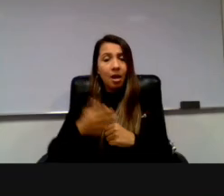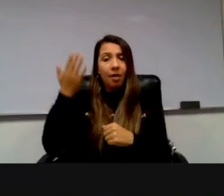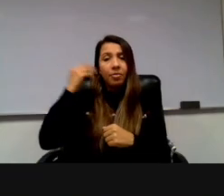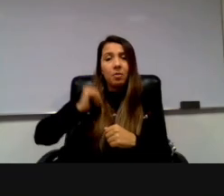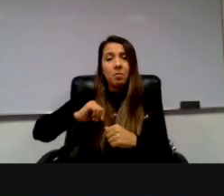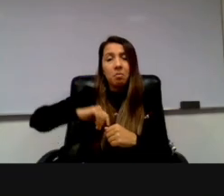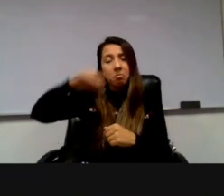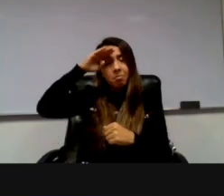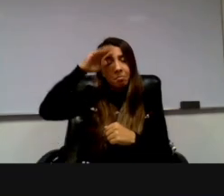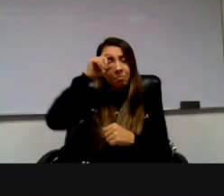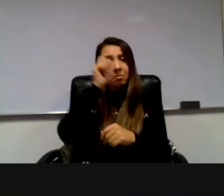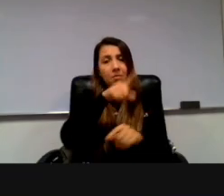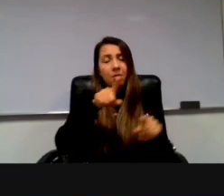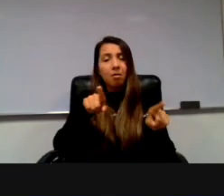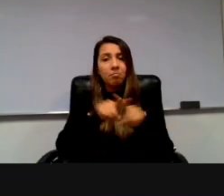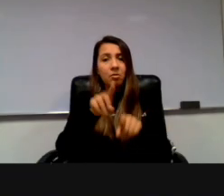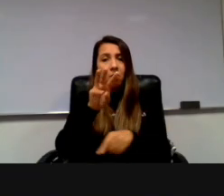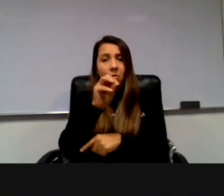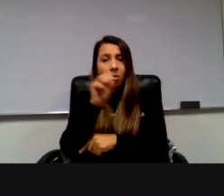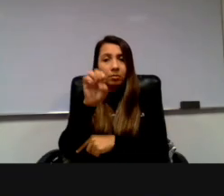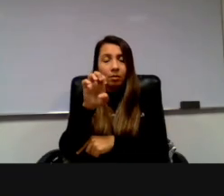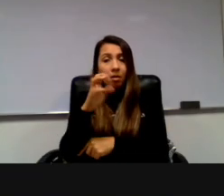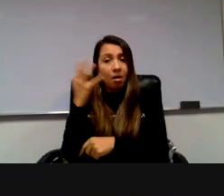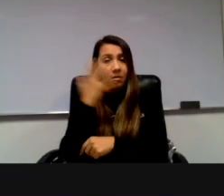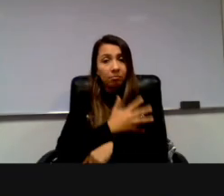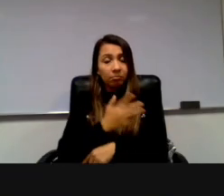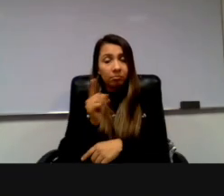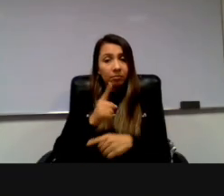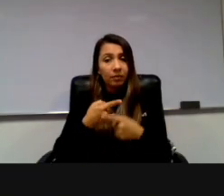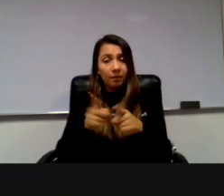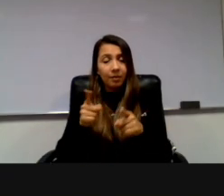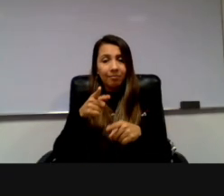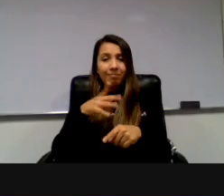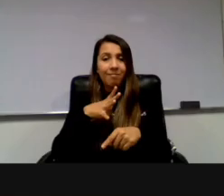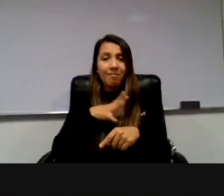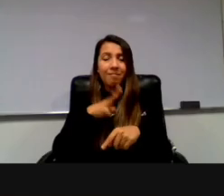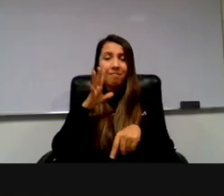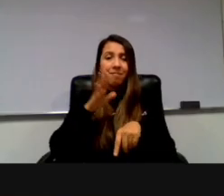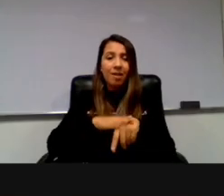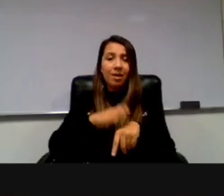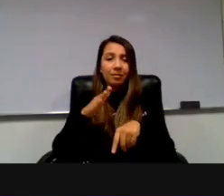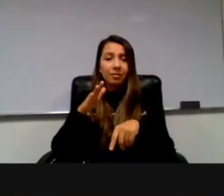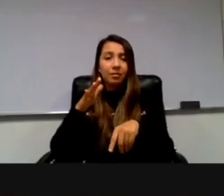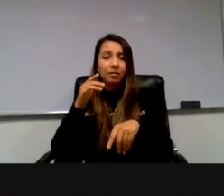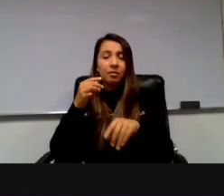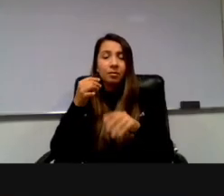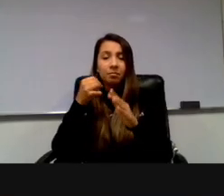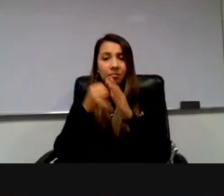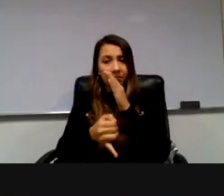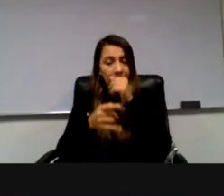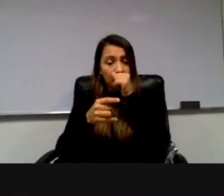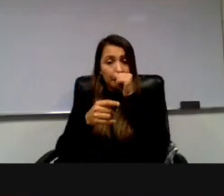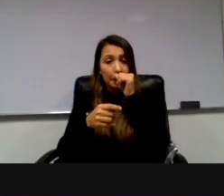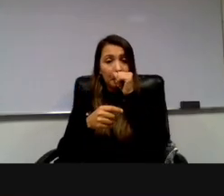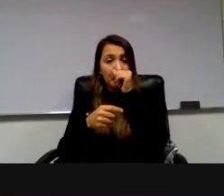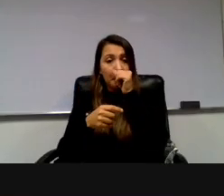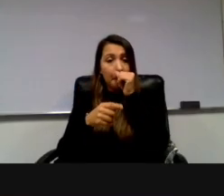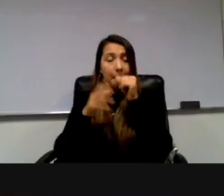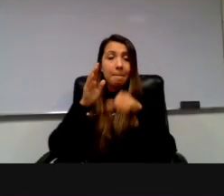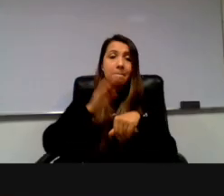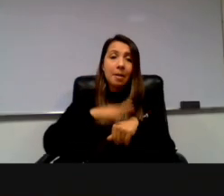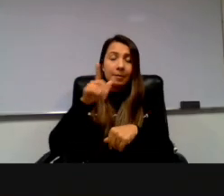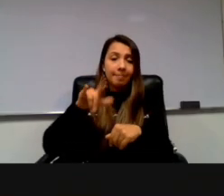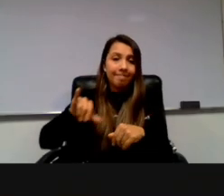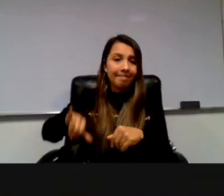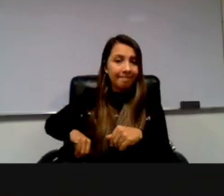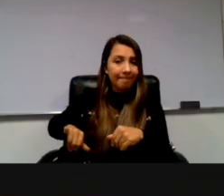Y entonces, en cierto sentido, pues es más dinámico, ¿no? Es más interesante, por otro lado, porque nos